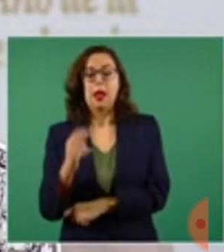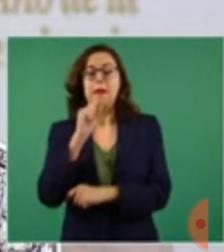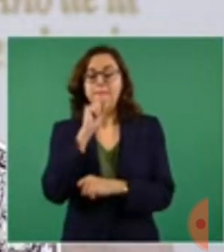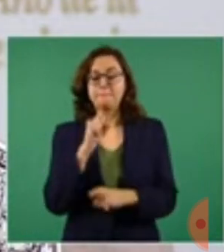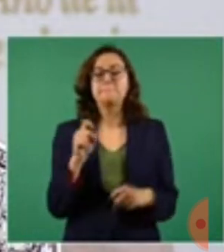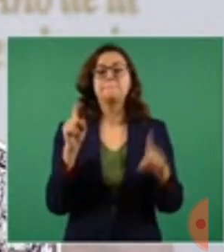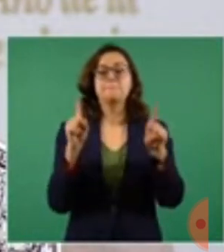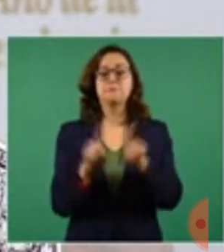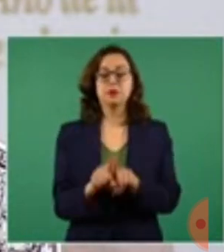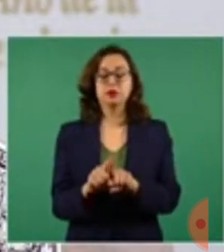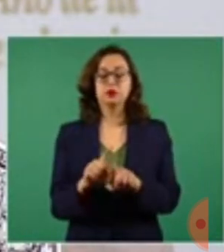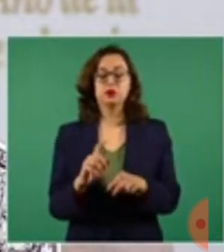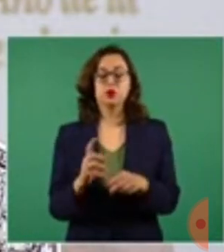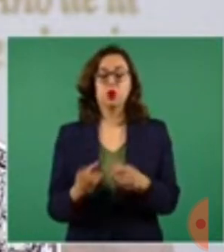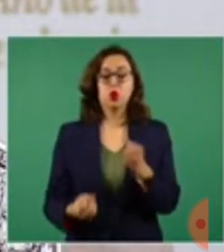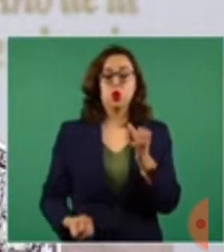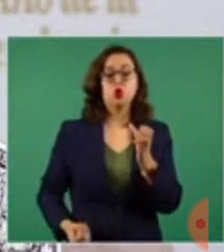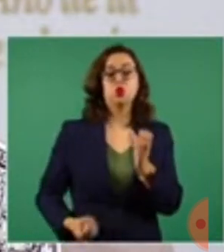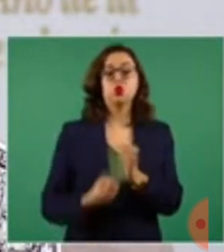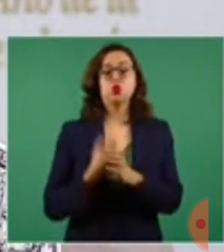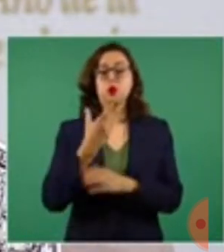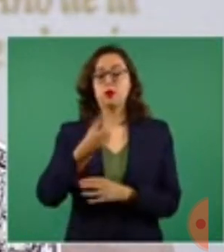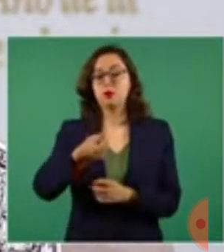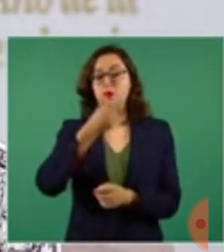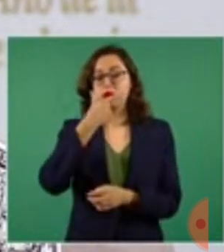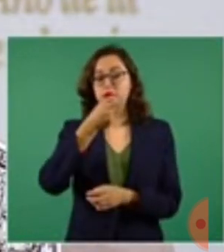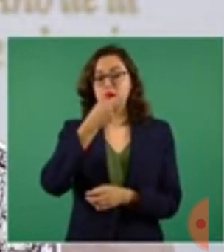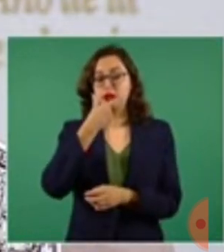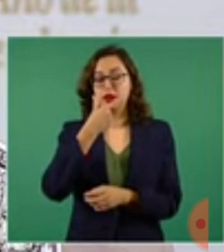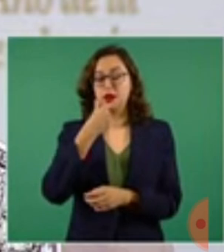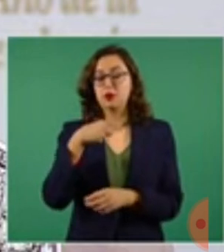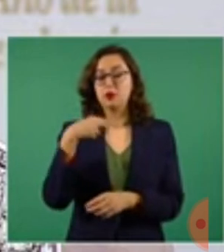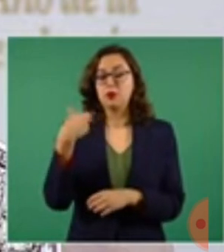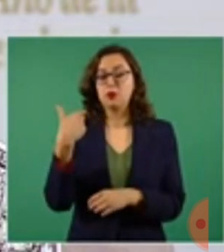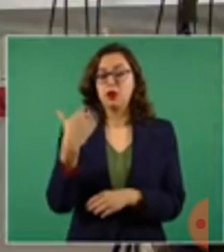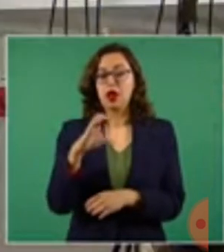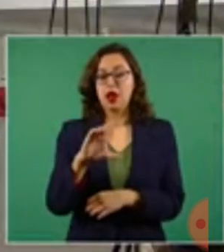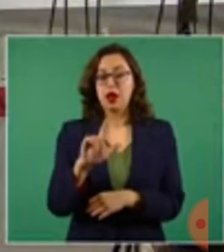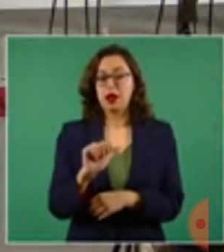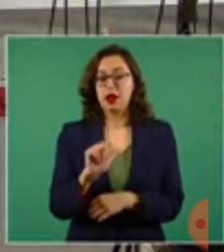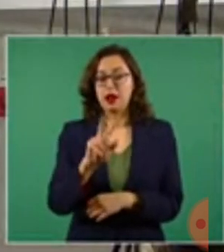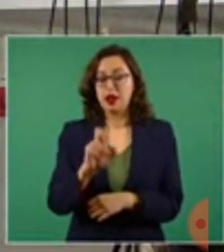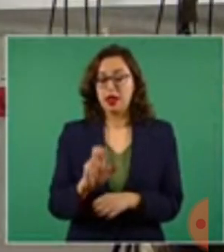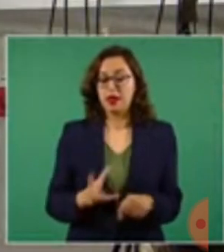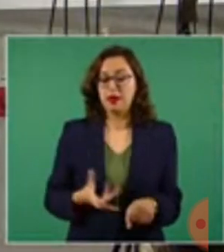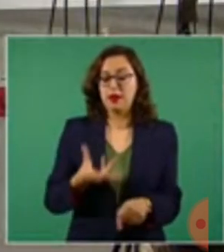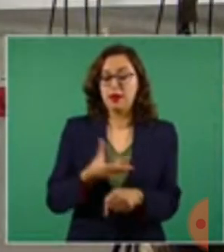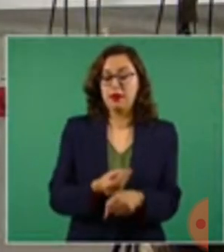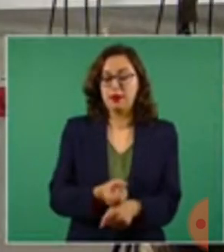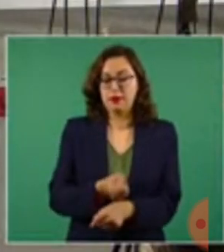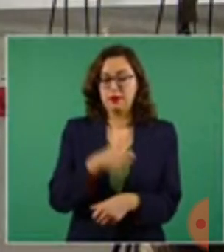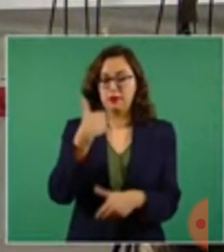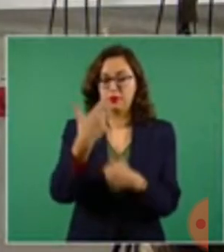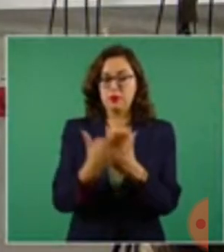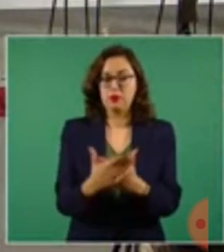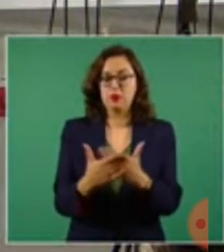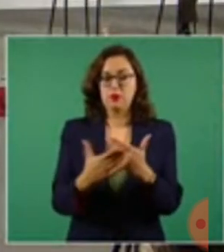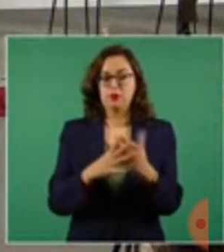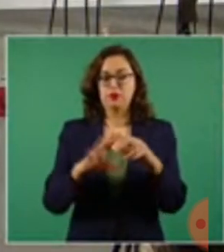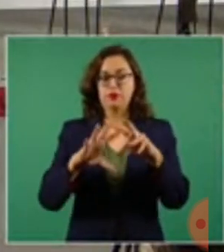sin clave en el compendio y que las vamos en los días siguientes a incorporar, suman en